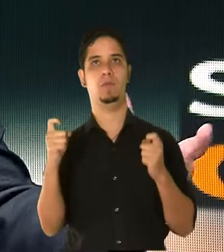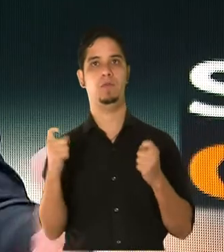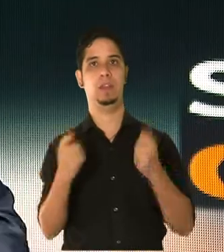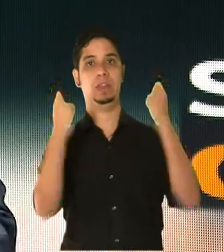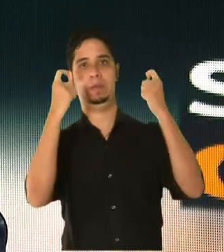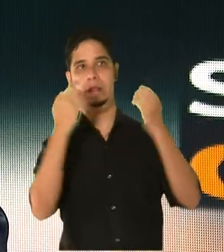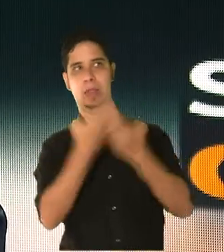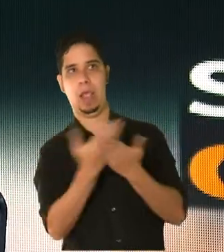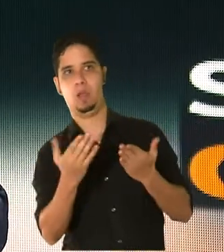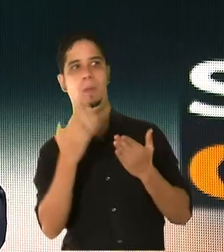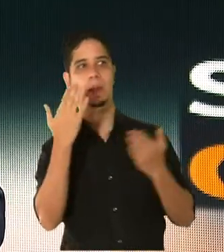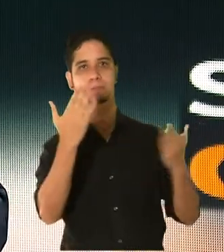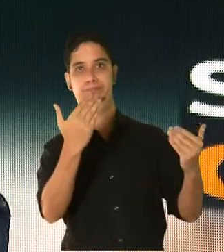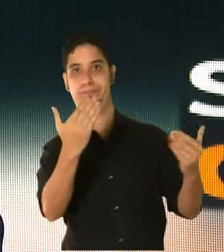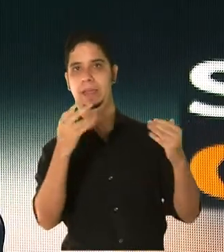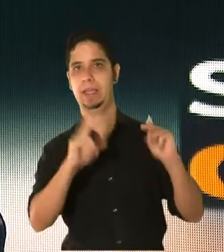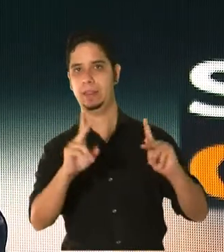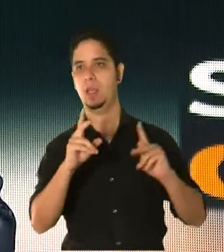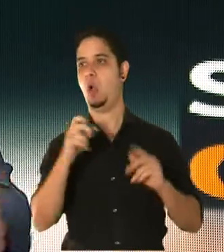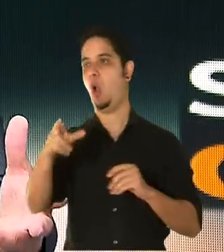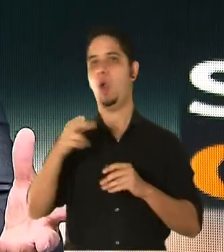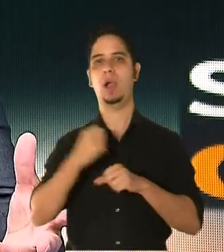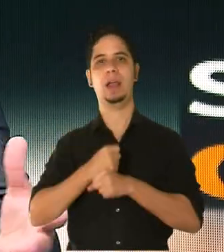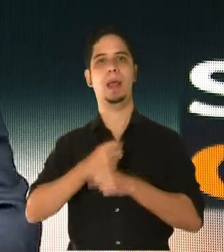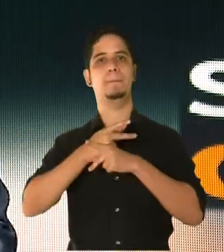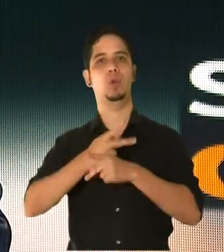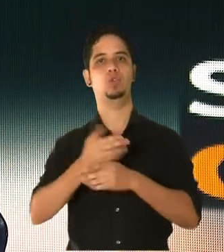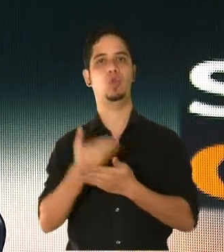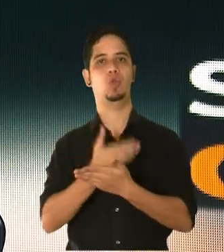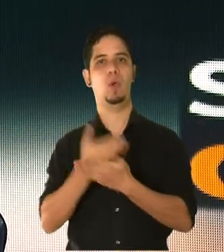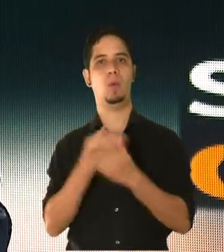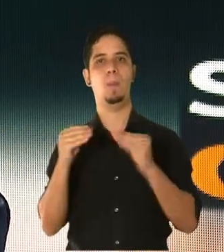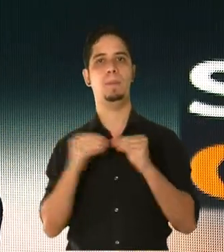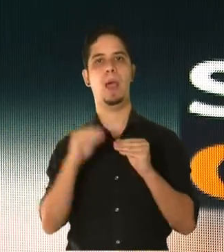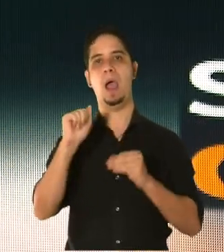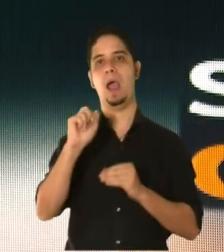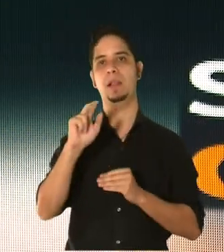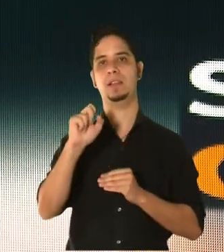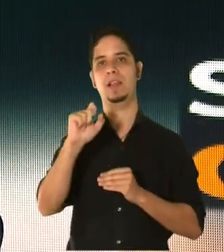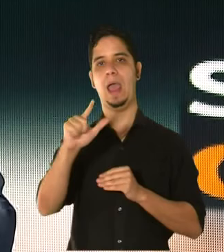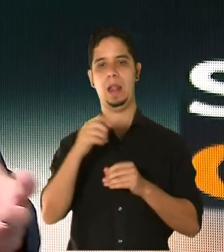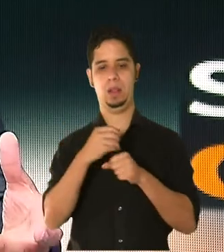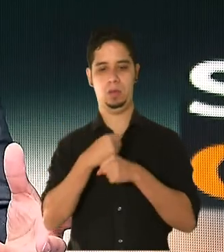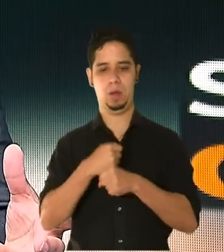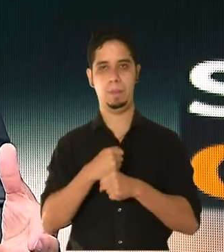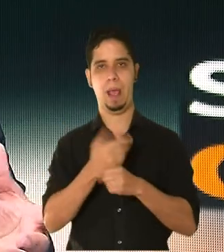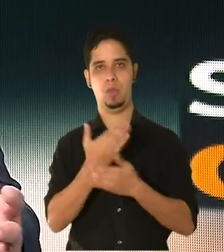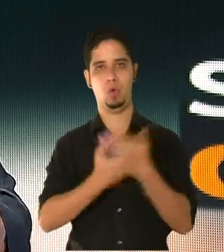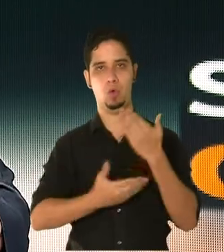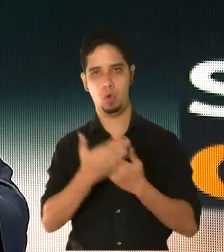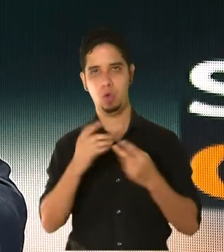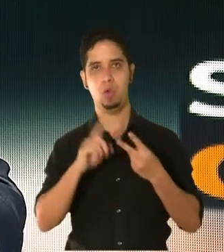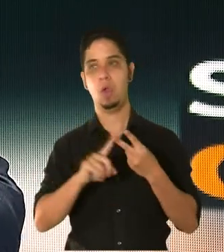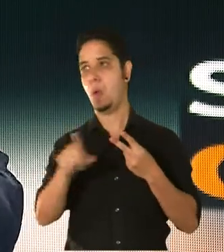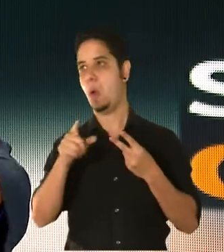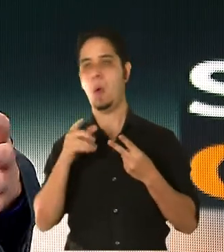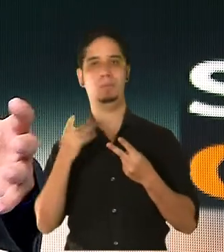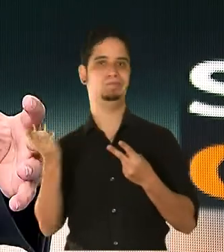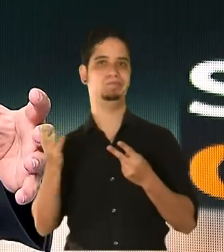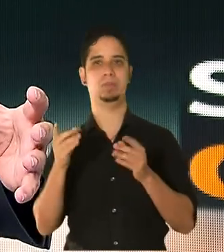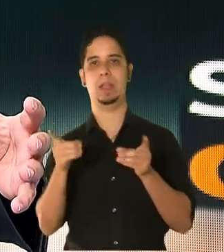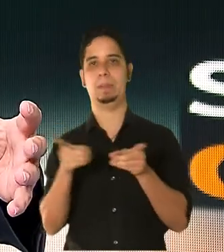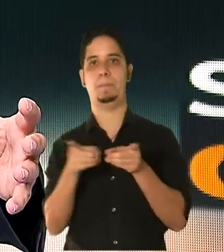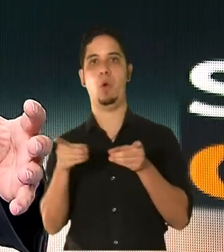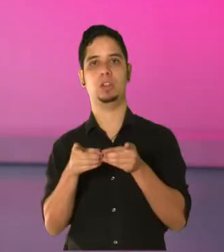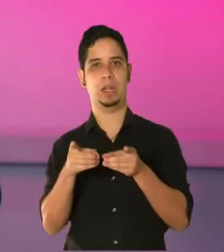festival de aquellos hacen productos nuevos pan artesanal postres artesanales el besarse canales hay que esto pues boom no